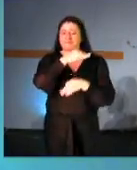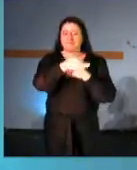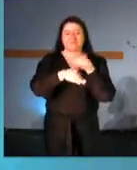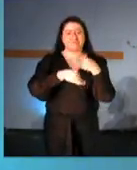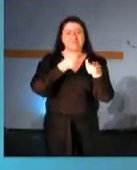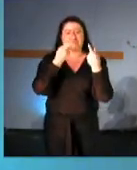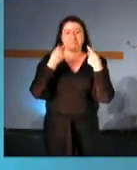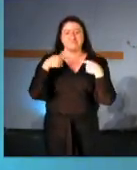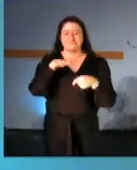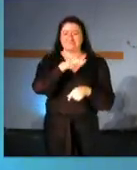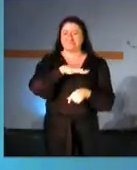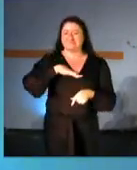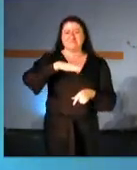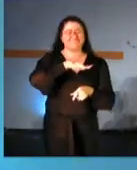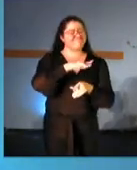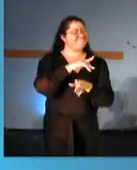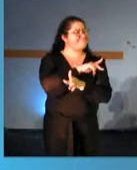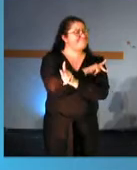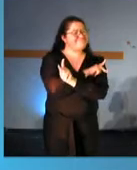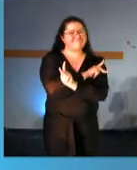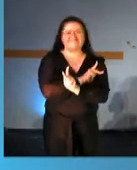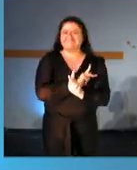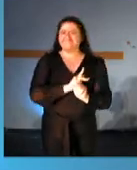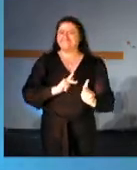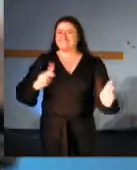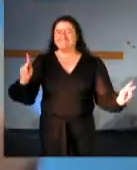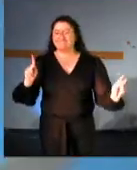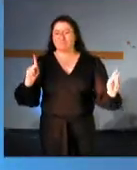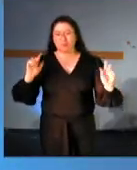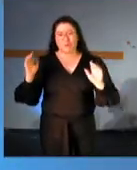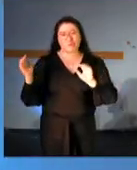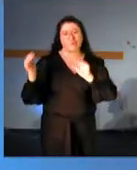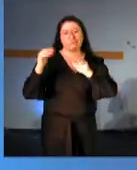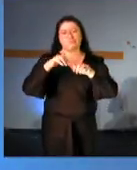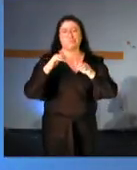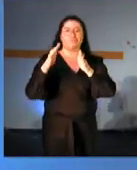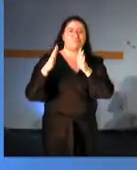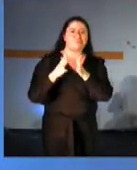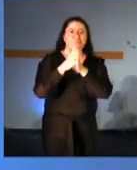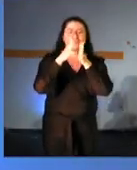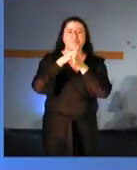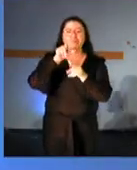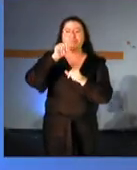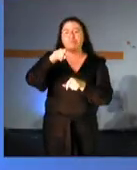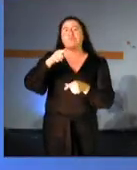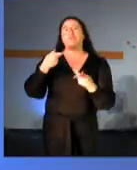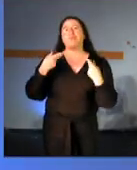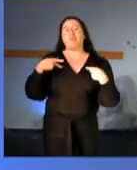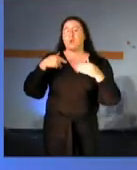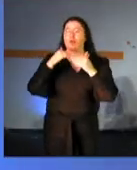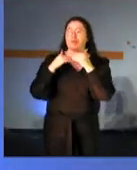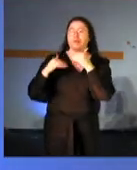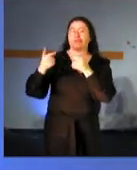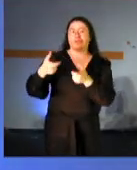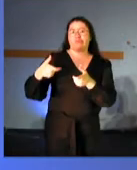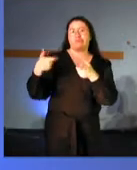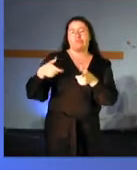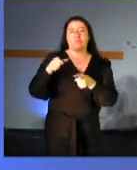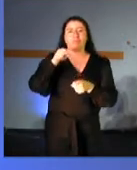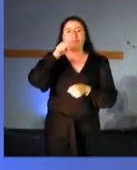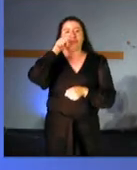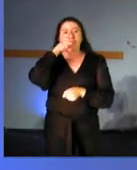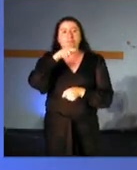los sectores, incluyendo sectores de la burguesía, sectores de la oposición